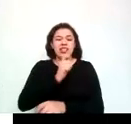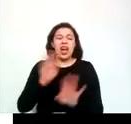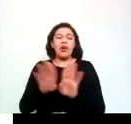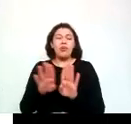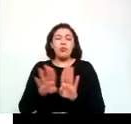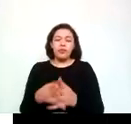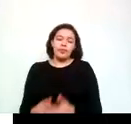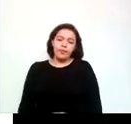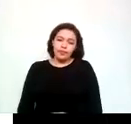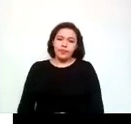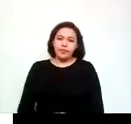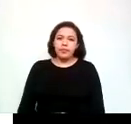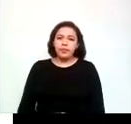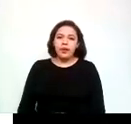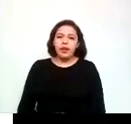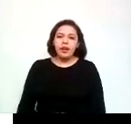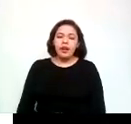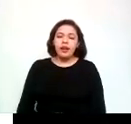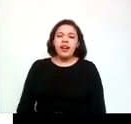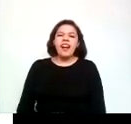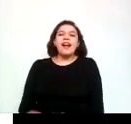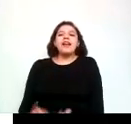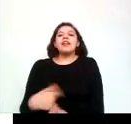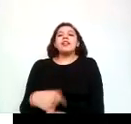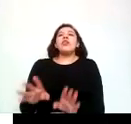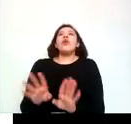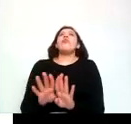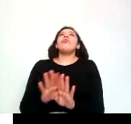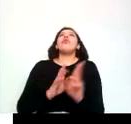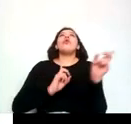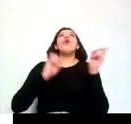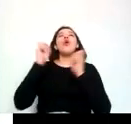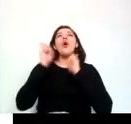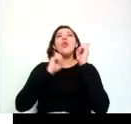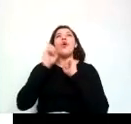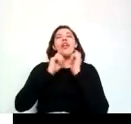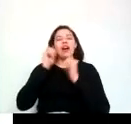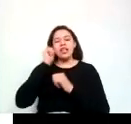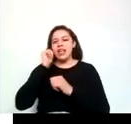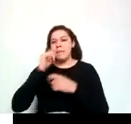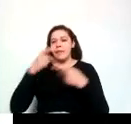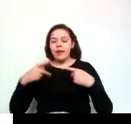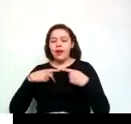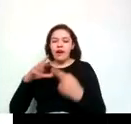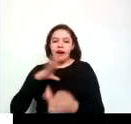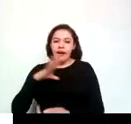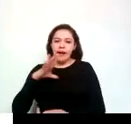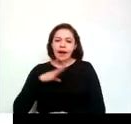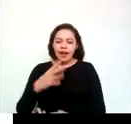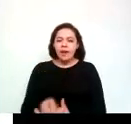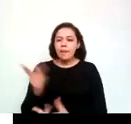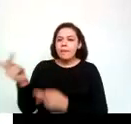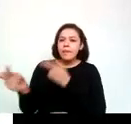aquí es una duda bastante frecuente, una pregunta muy frecuente,